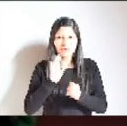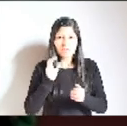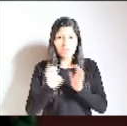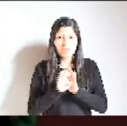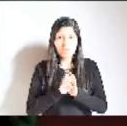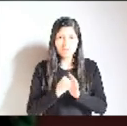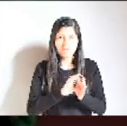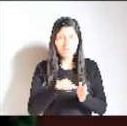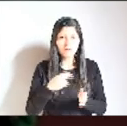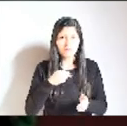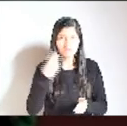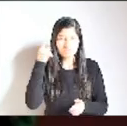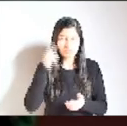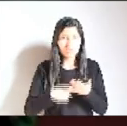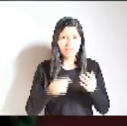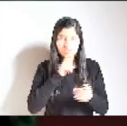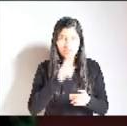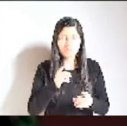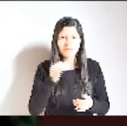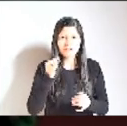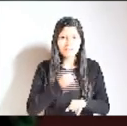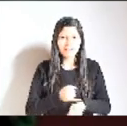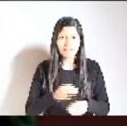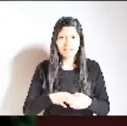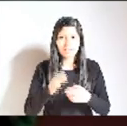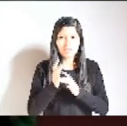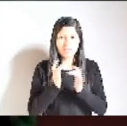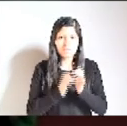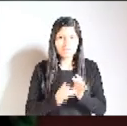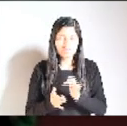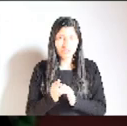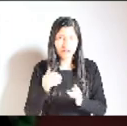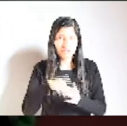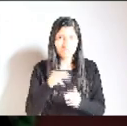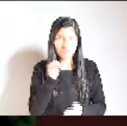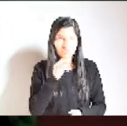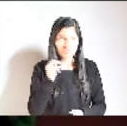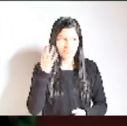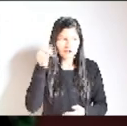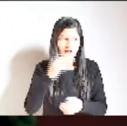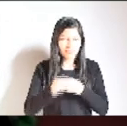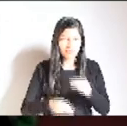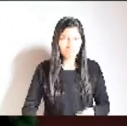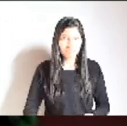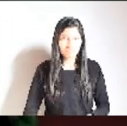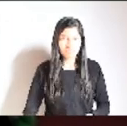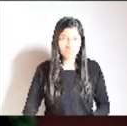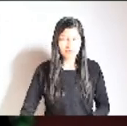por todos nosotros para que seamos la Iglesia de Cristo en misión por el mundo.